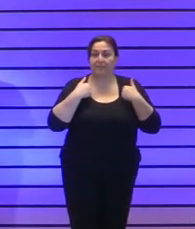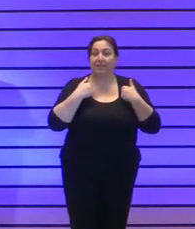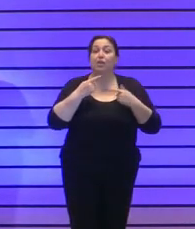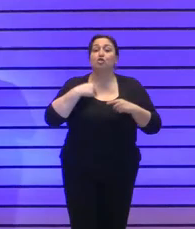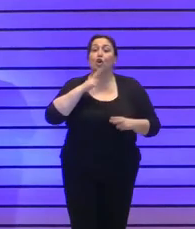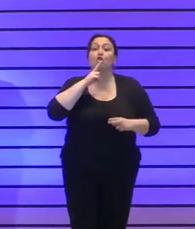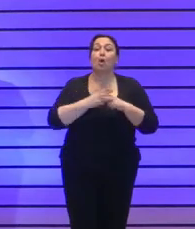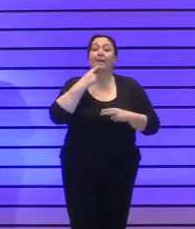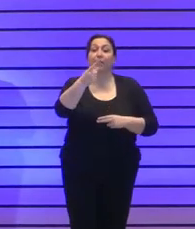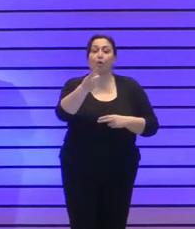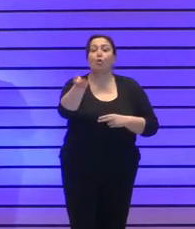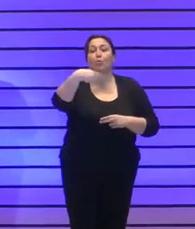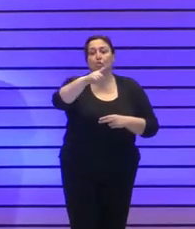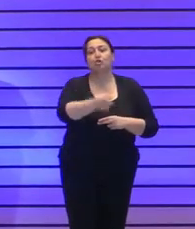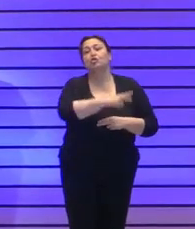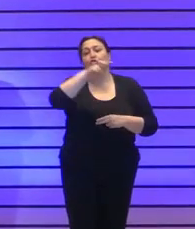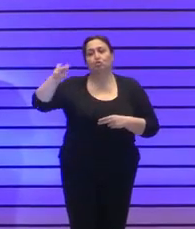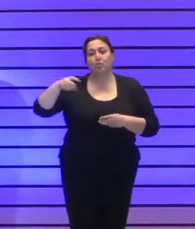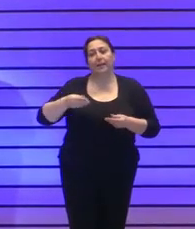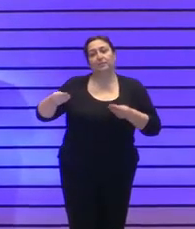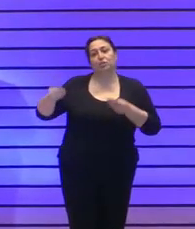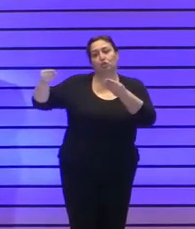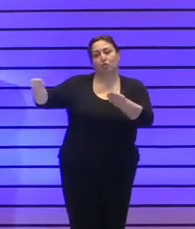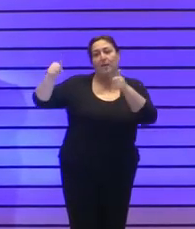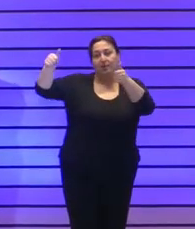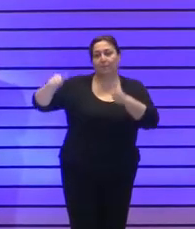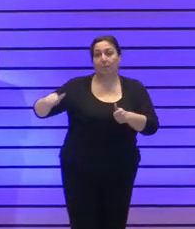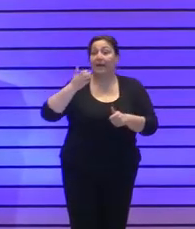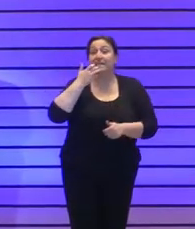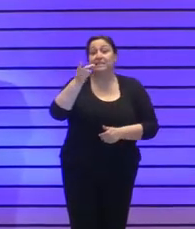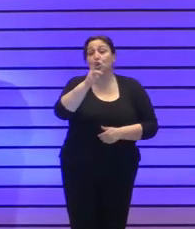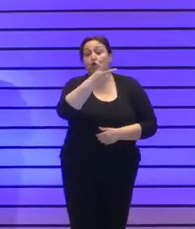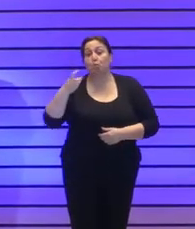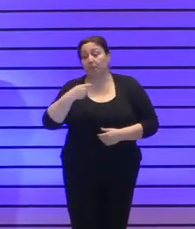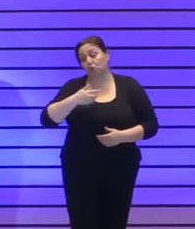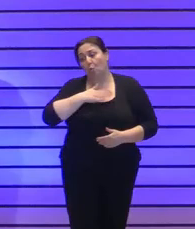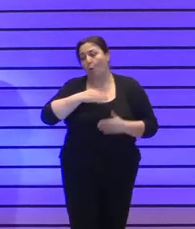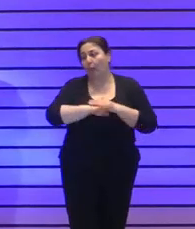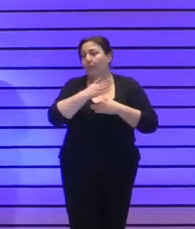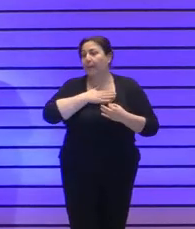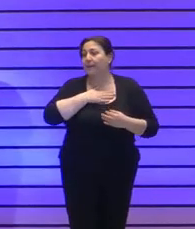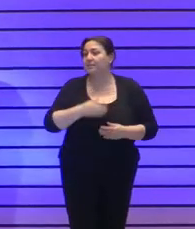vaya nombrando, vais subiendo, que os van a dar vuestro diploma. Si no subís, pues me lo quedo yo.